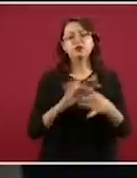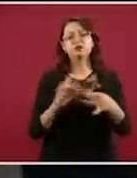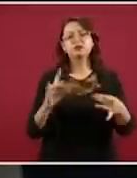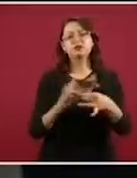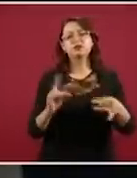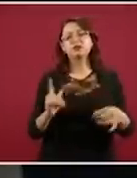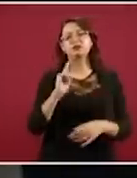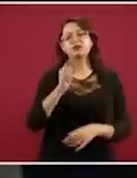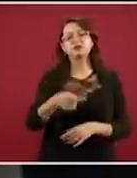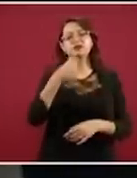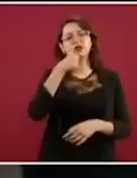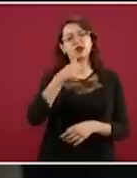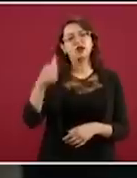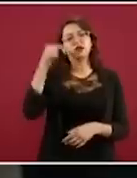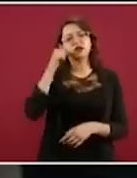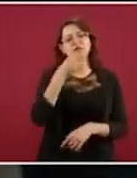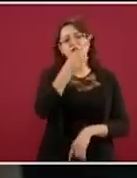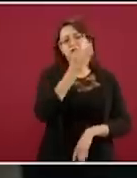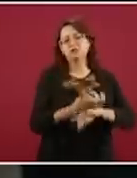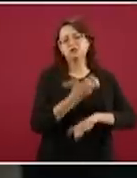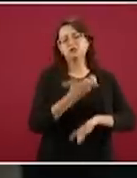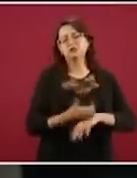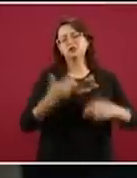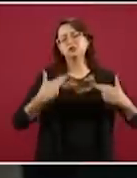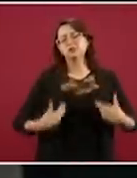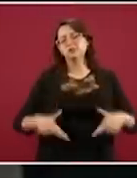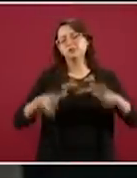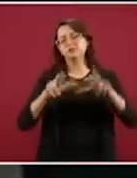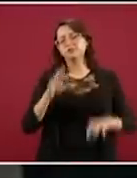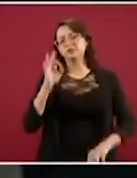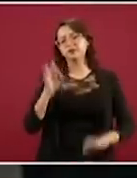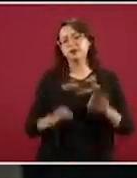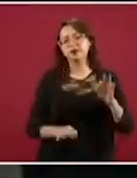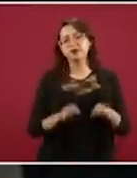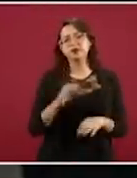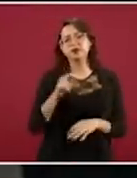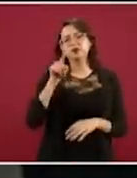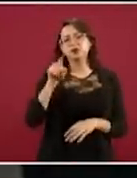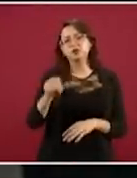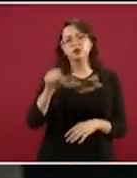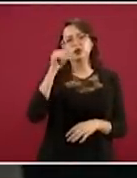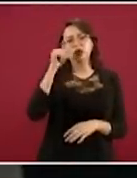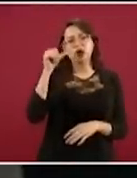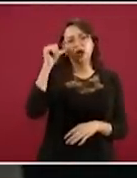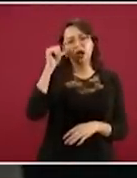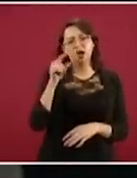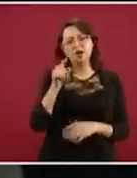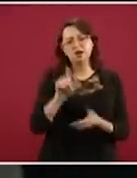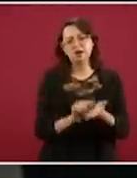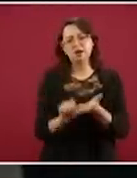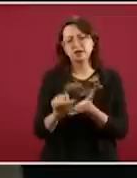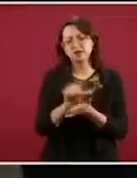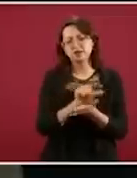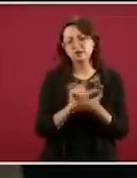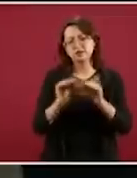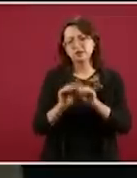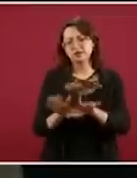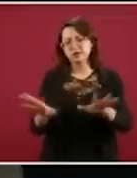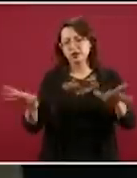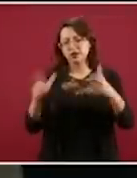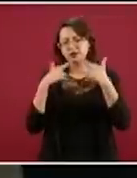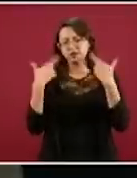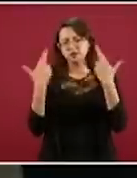que tuvo ayer con el fiscal de Estados Unidos. Usted subió ayer un mensaje en su cuenta de Twitter diciendo que había